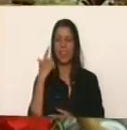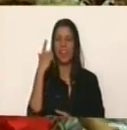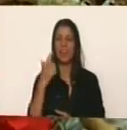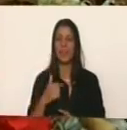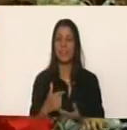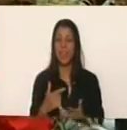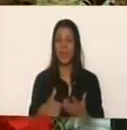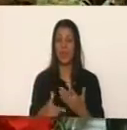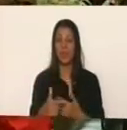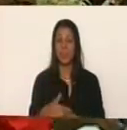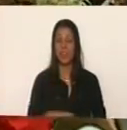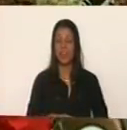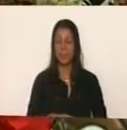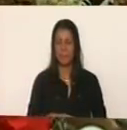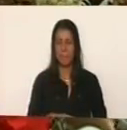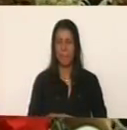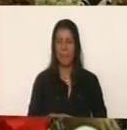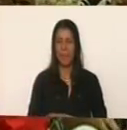debate entonces fue